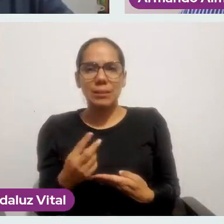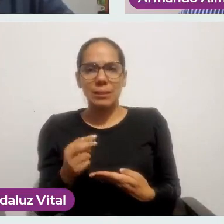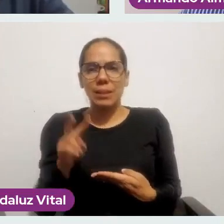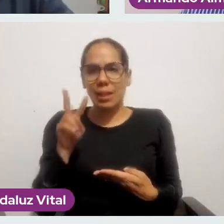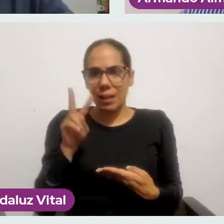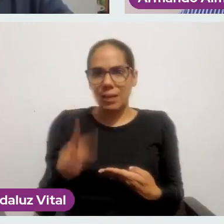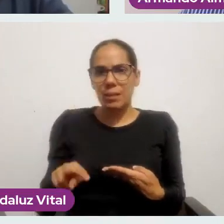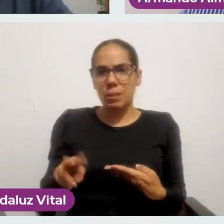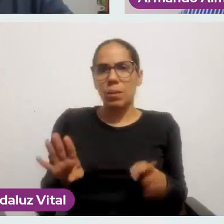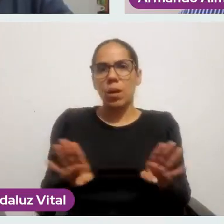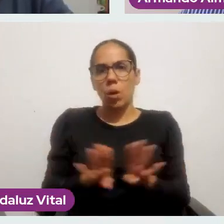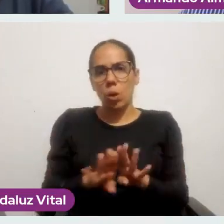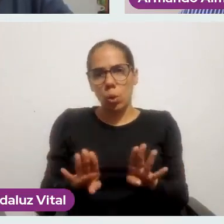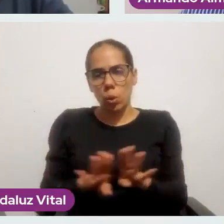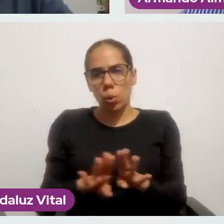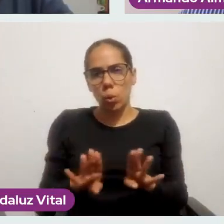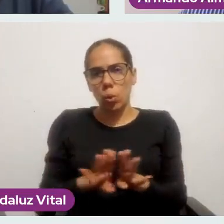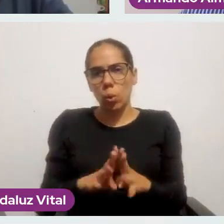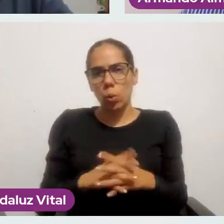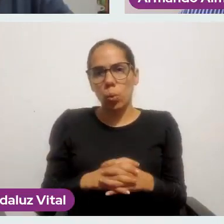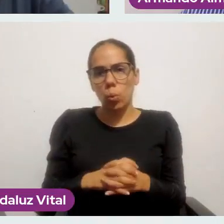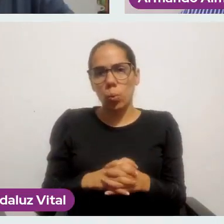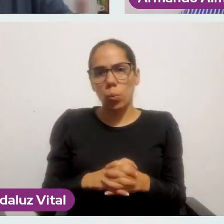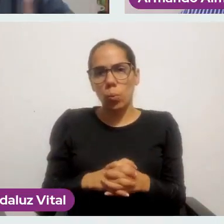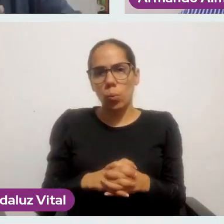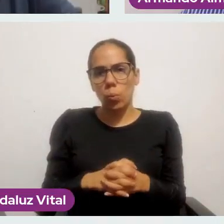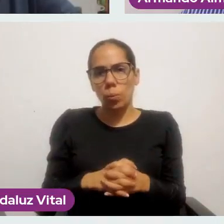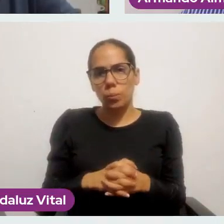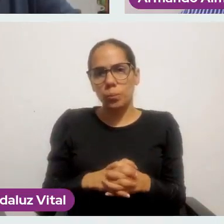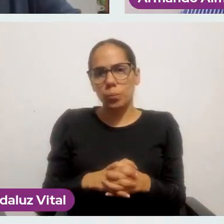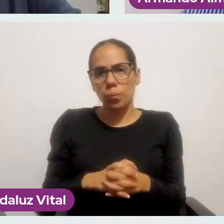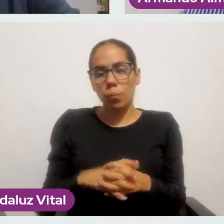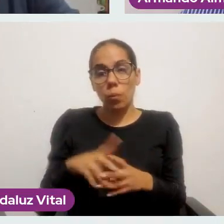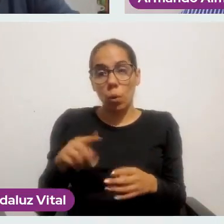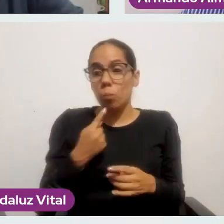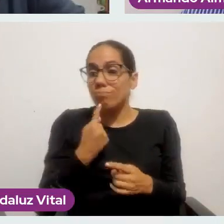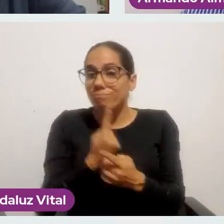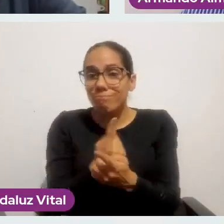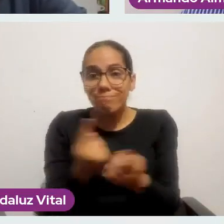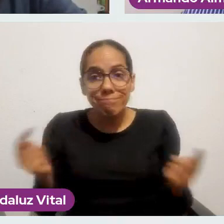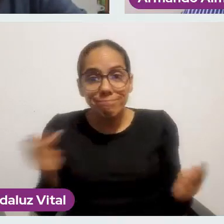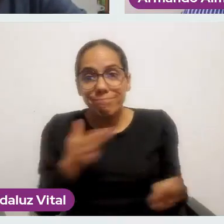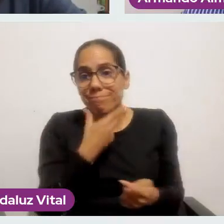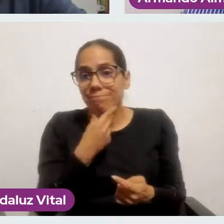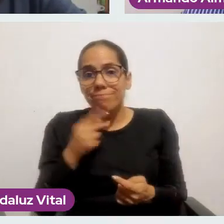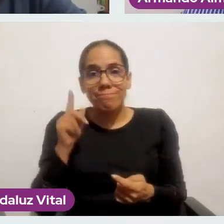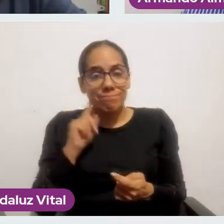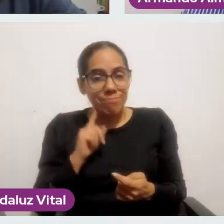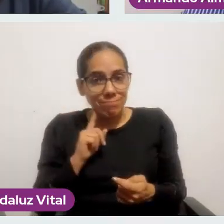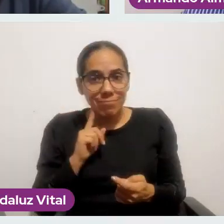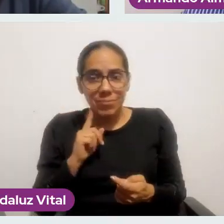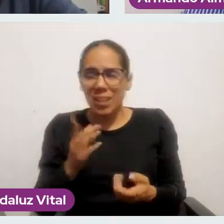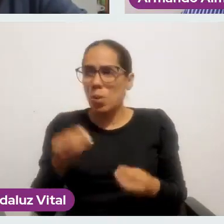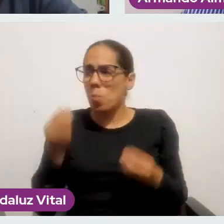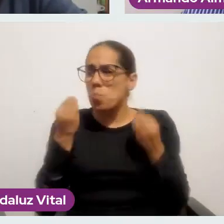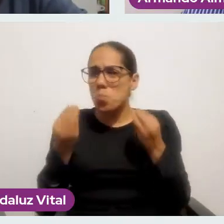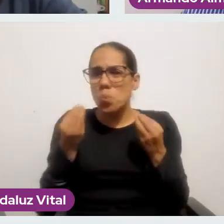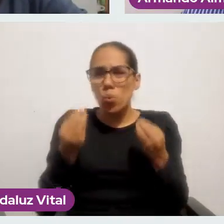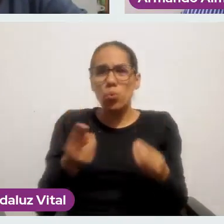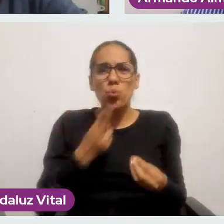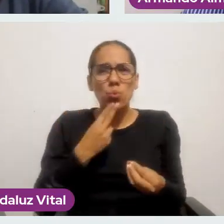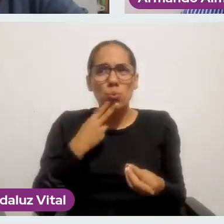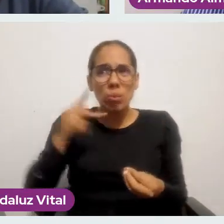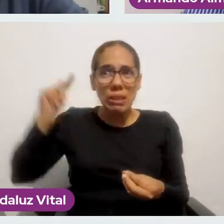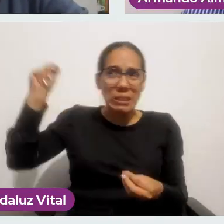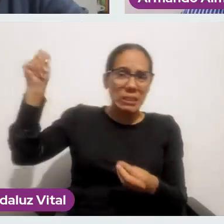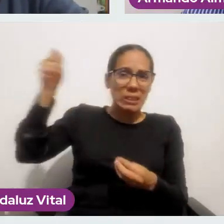se tenga como... Hoy en día los niños están mucho tiempo en electrónico, duermen tarde.